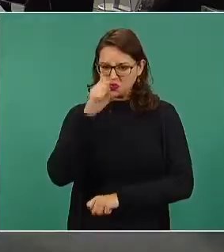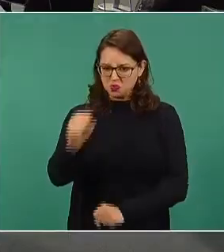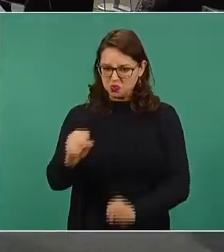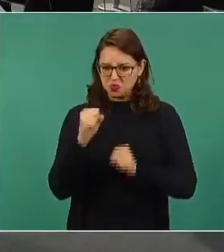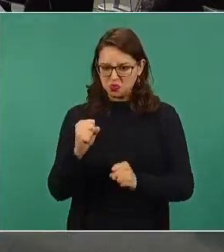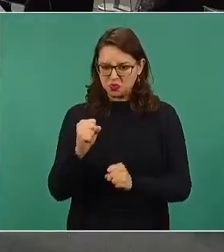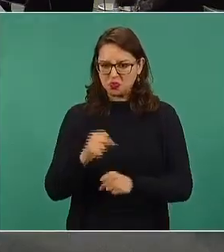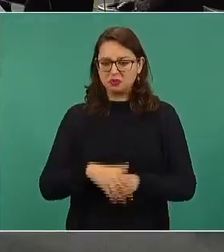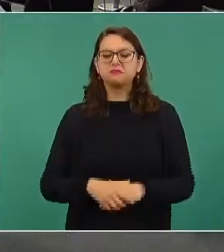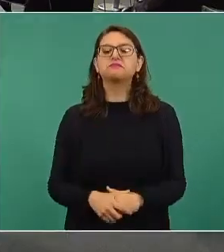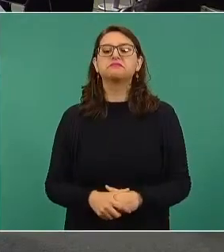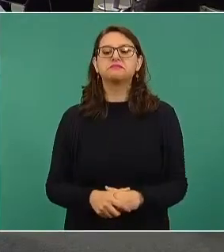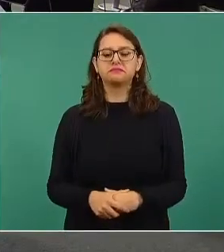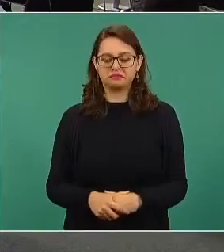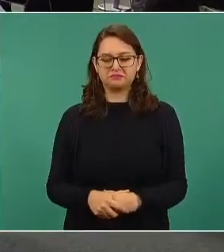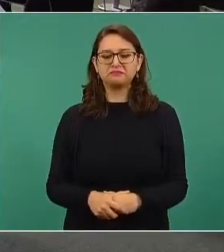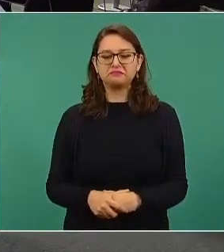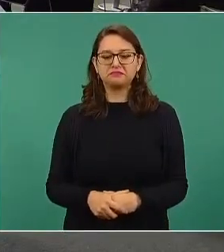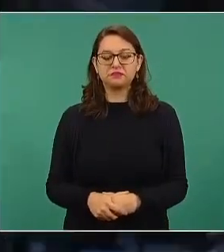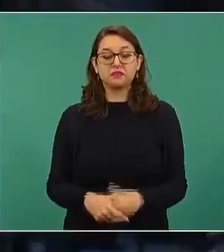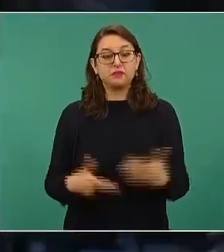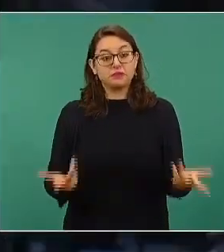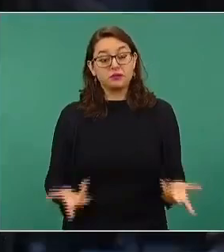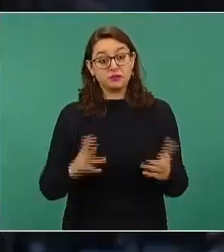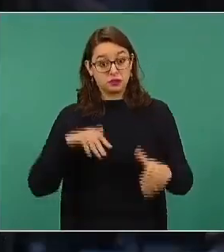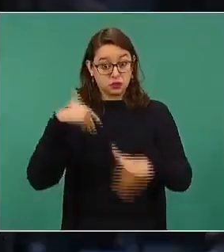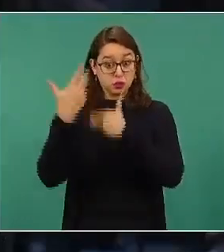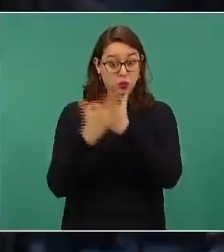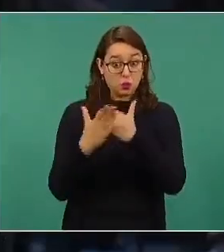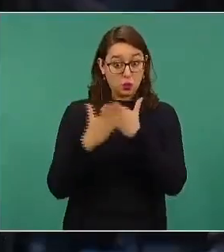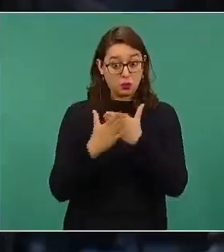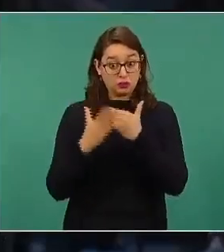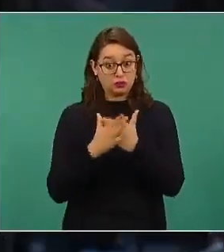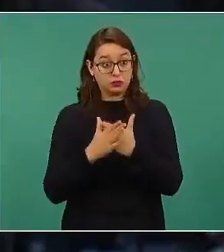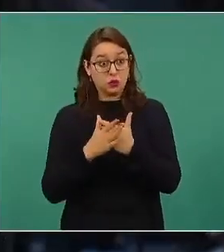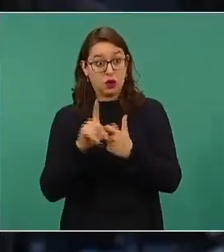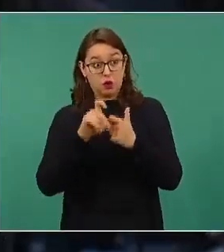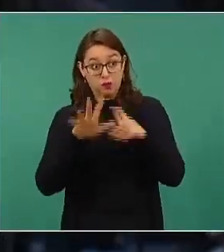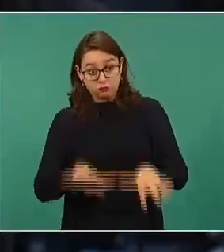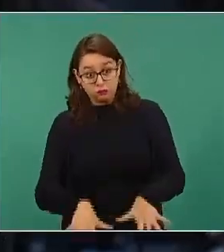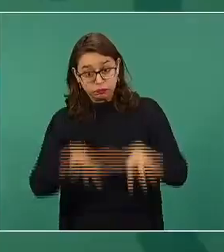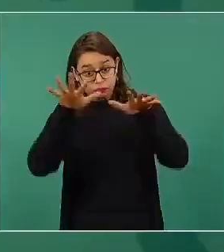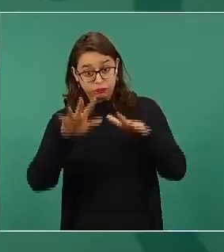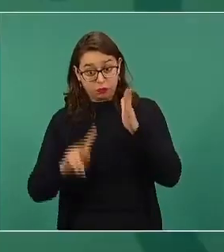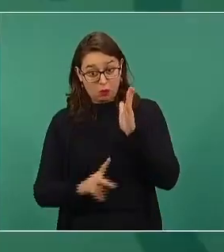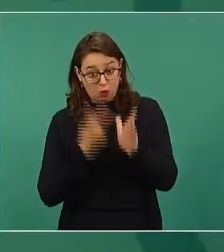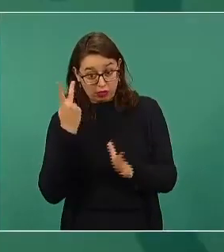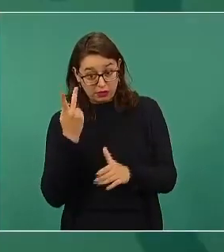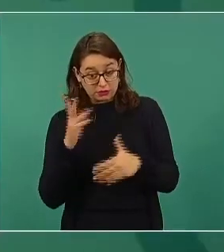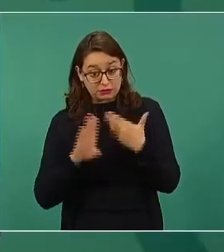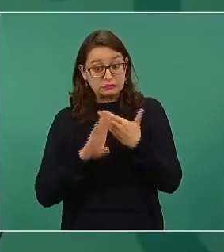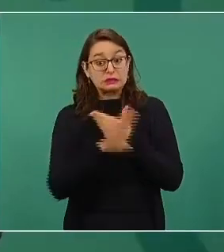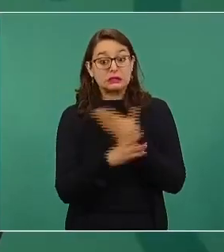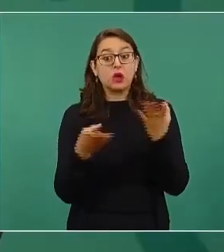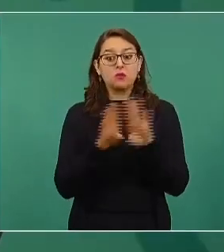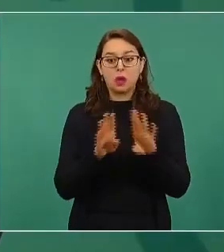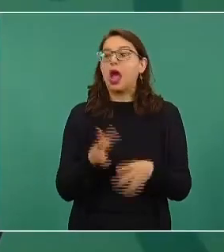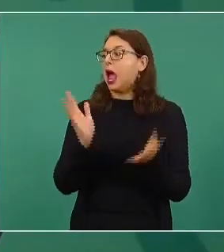Por último, presidente, ¿qué se hará para evitar nuevas inundaciones? Ya que si vuelve a llover… Se está trabajando también, para eso fuimos, es un